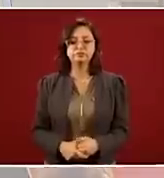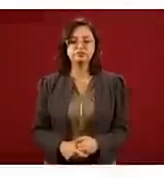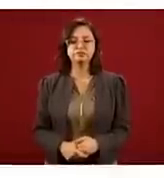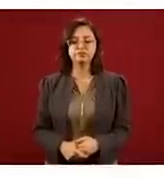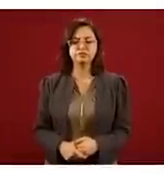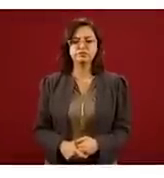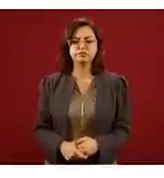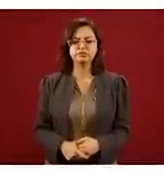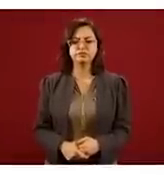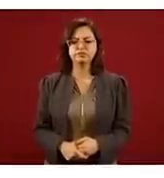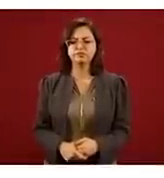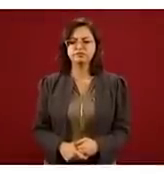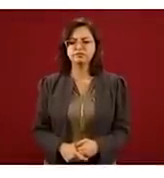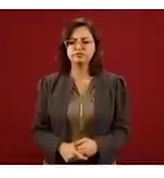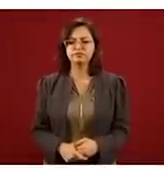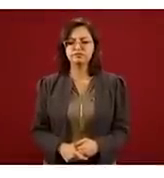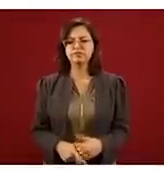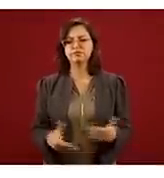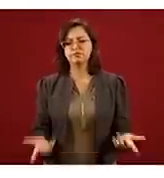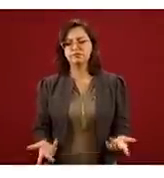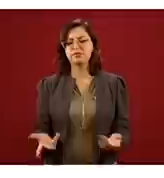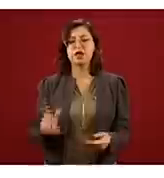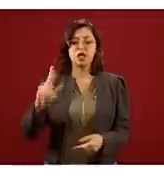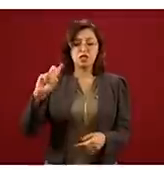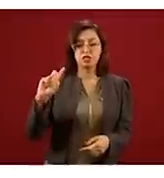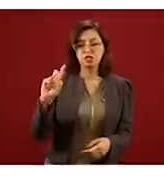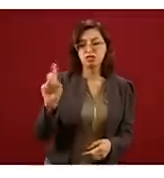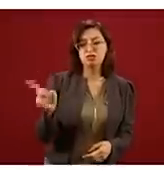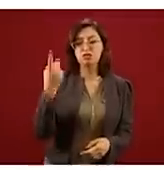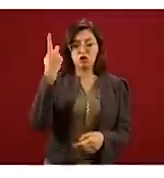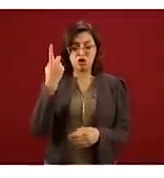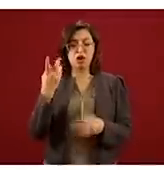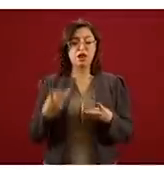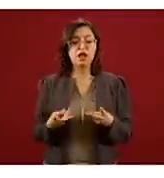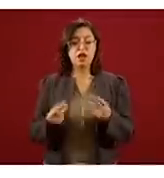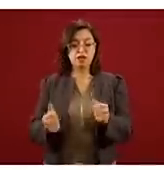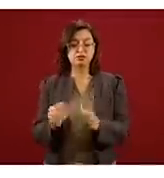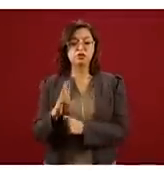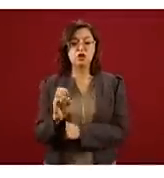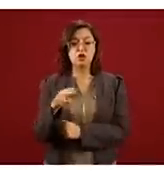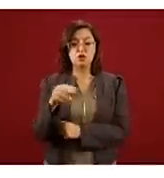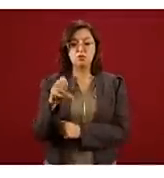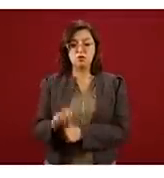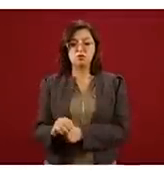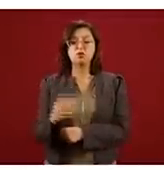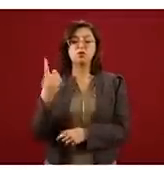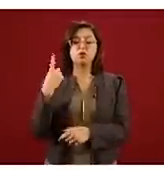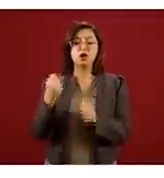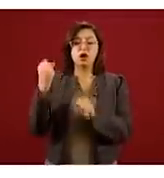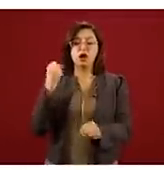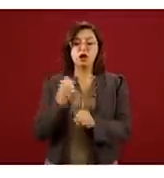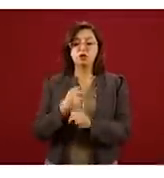de la referencia principal de la curva de Pemex en dólares. Este es el costo del bono que teníamos en noviembre